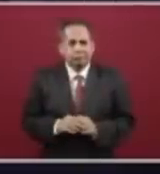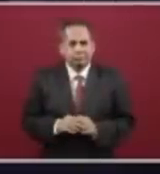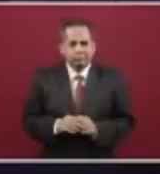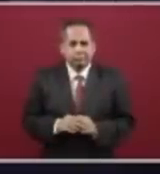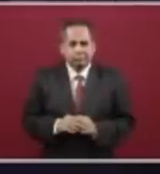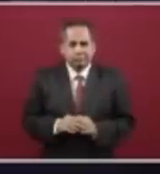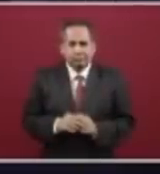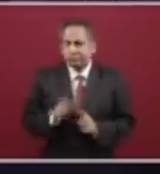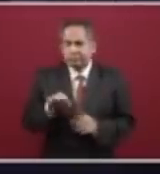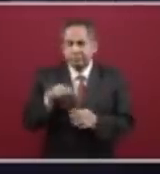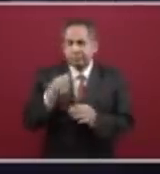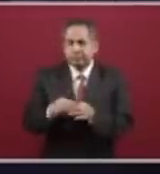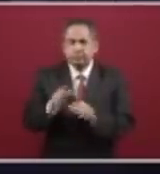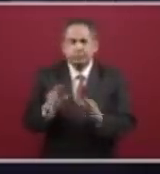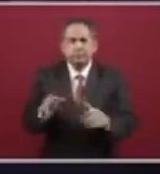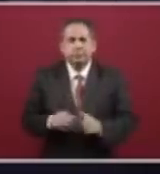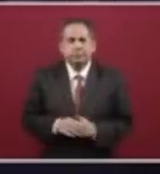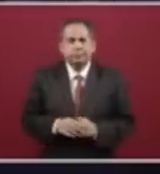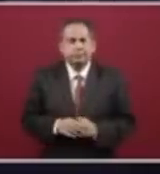la